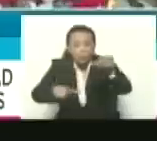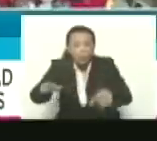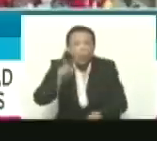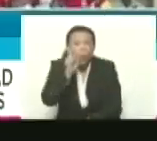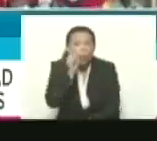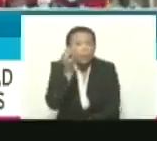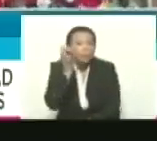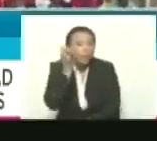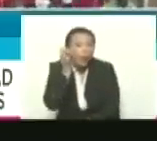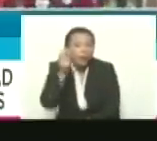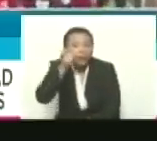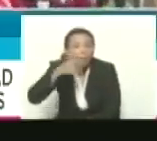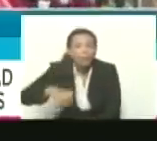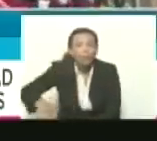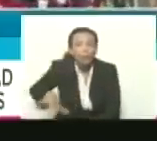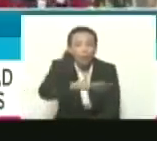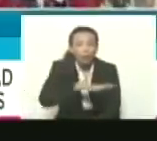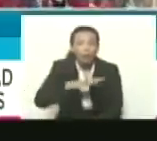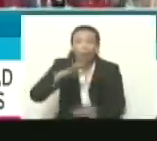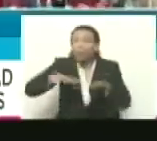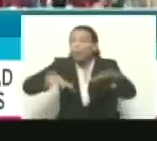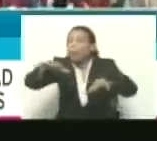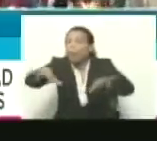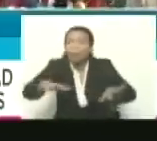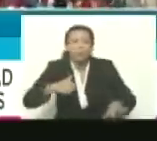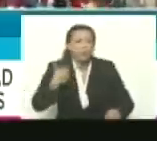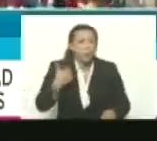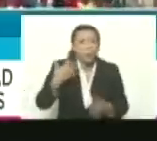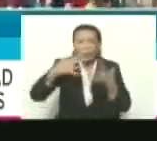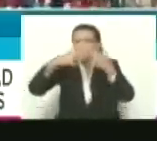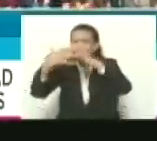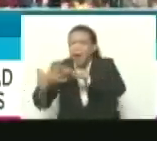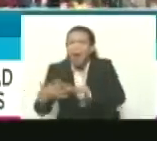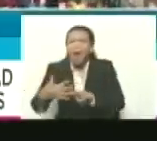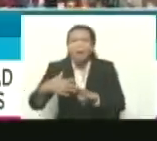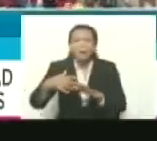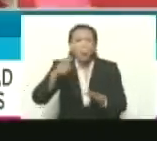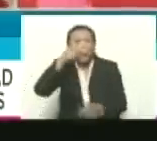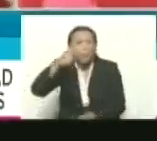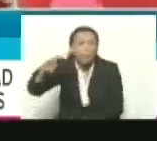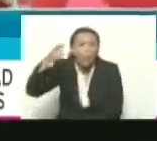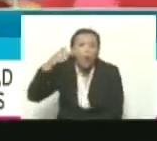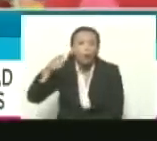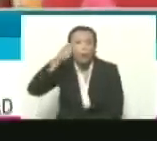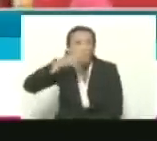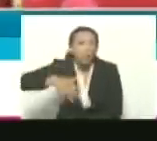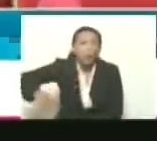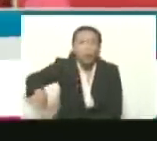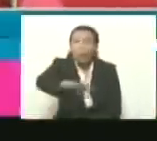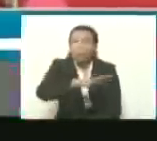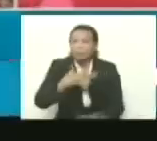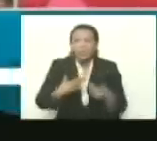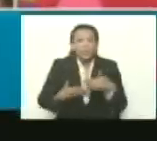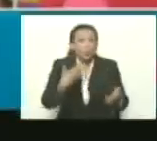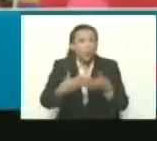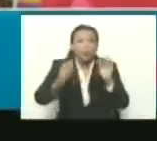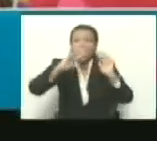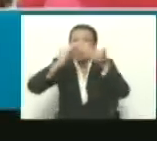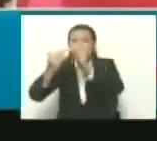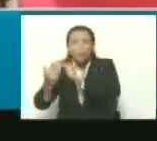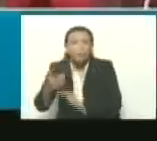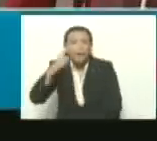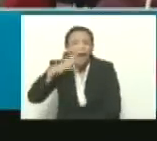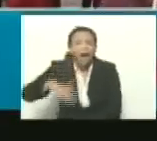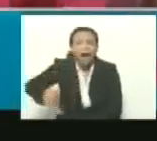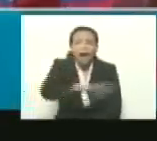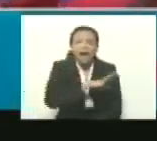mujeres del pueblo. Estén donde estén, en el barrio, en el caserío, en el urbanismo, donde estén, en la comunidad,